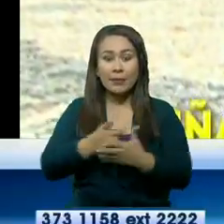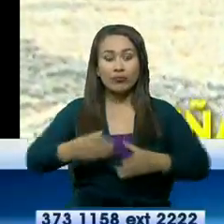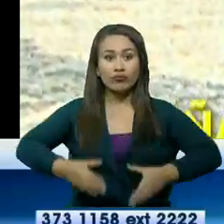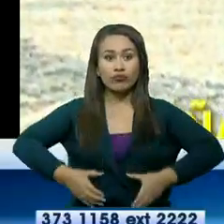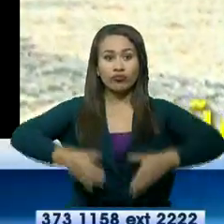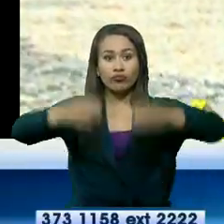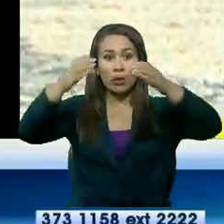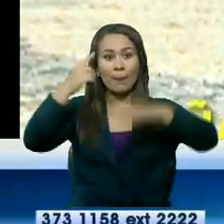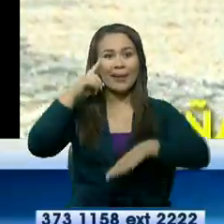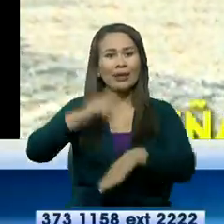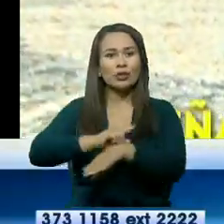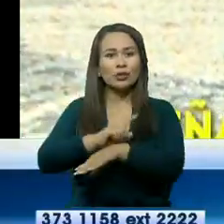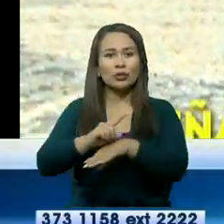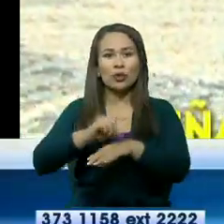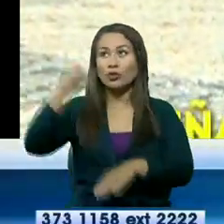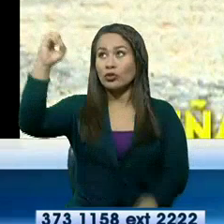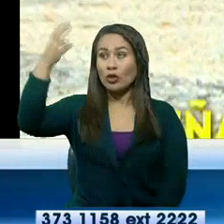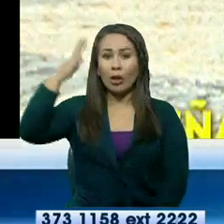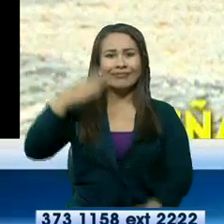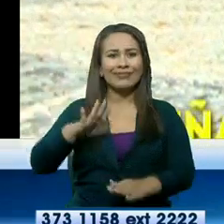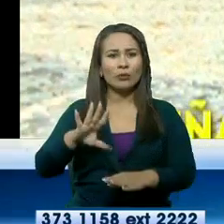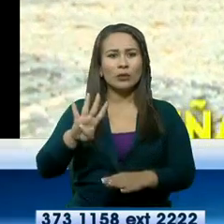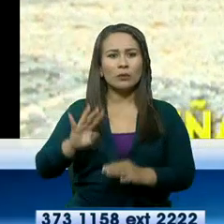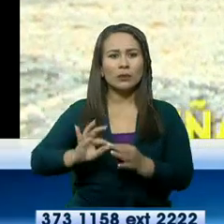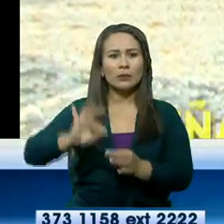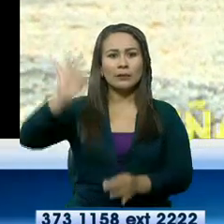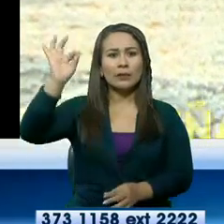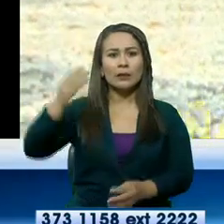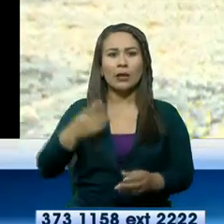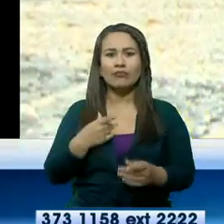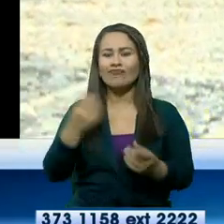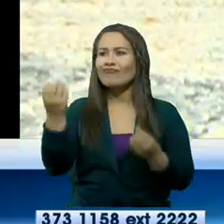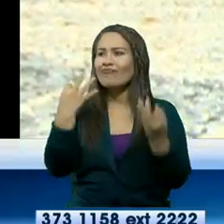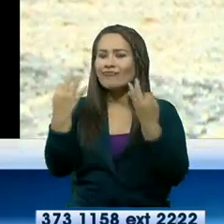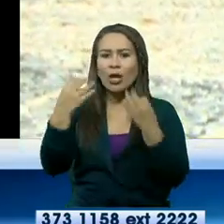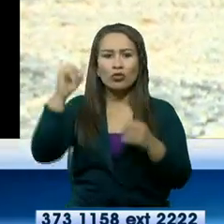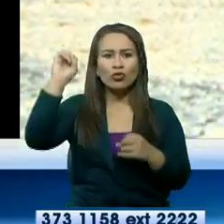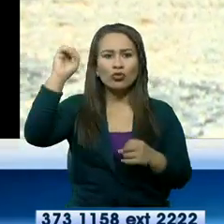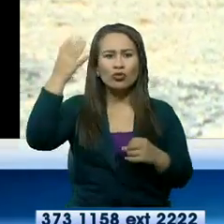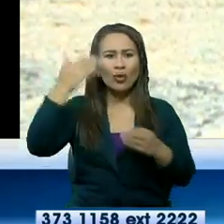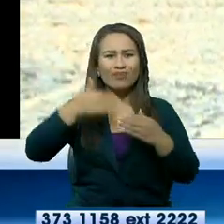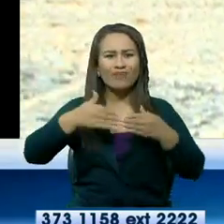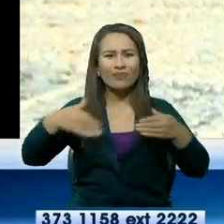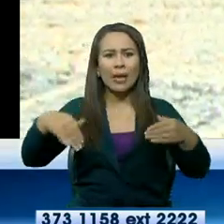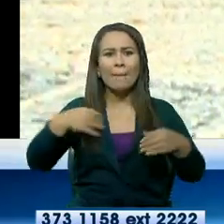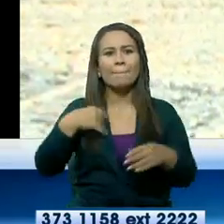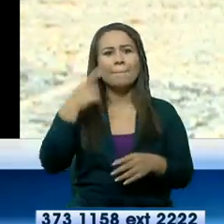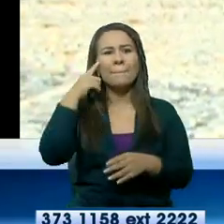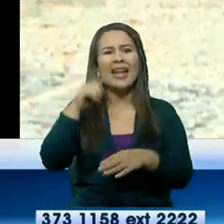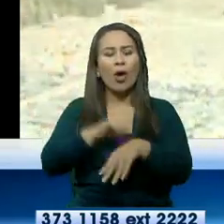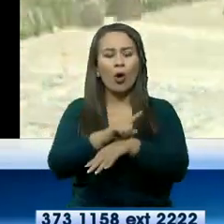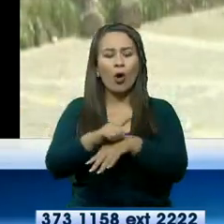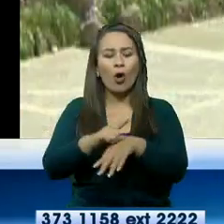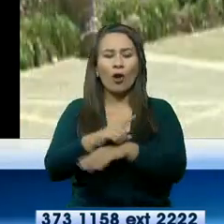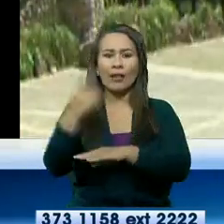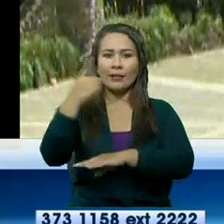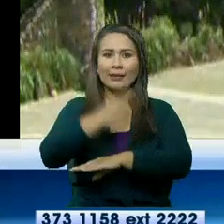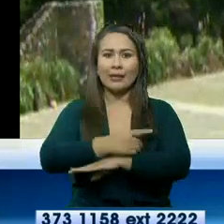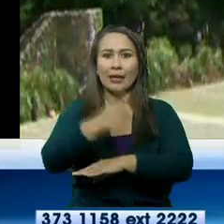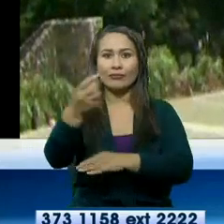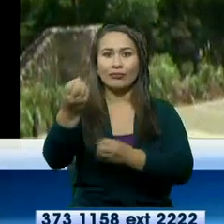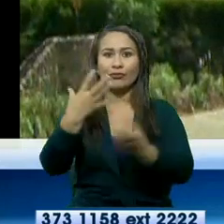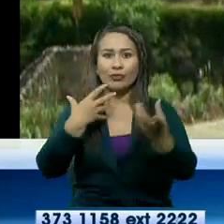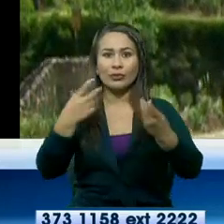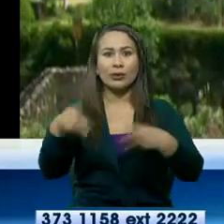de 54 metros de diámetro. Aquí se señalan los solsticios, equinoccios y también las horas del día en esta gran